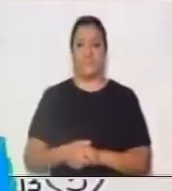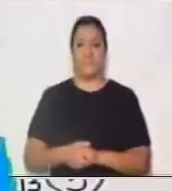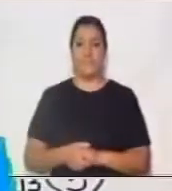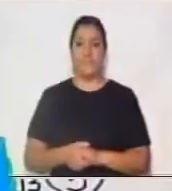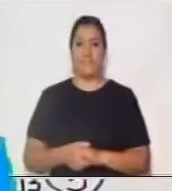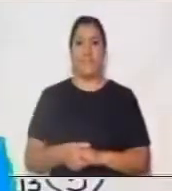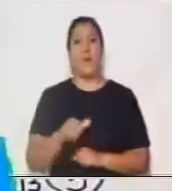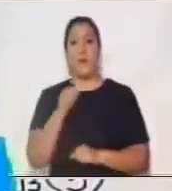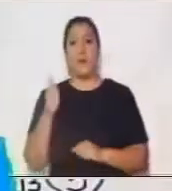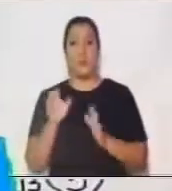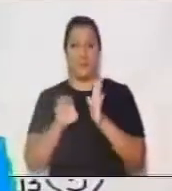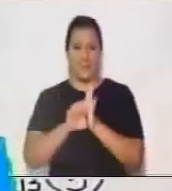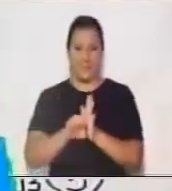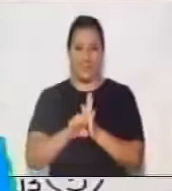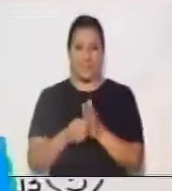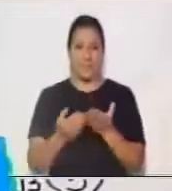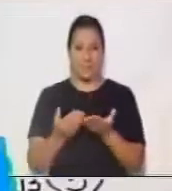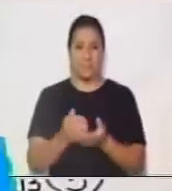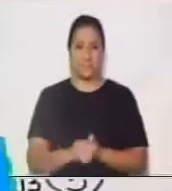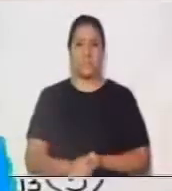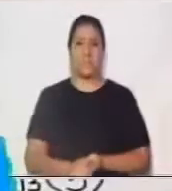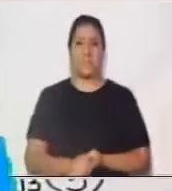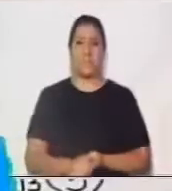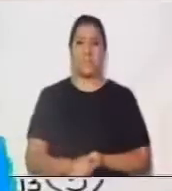¿te perdí?